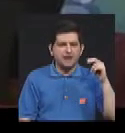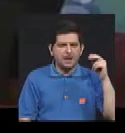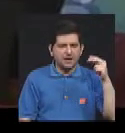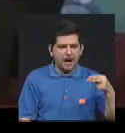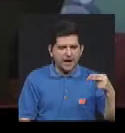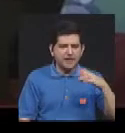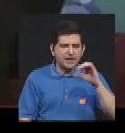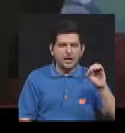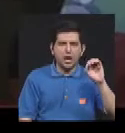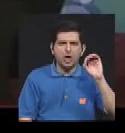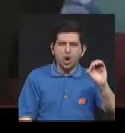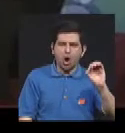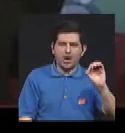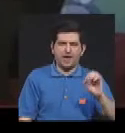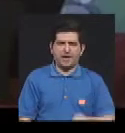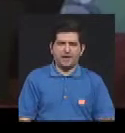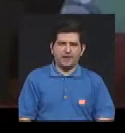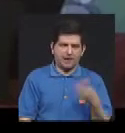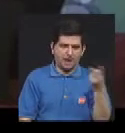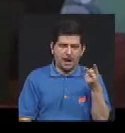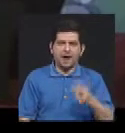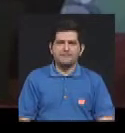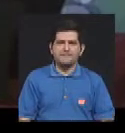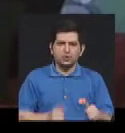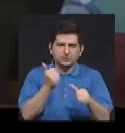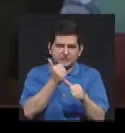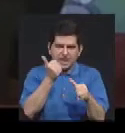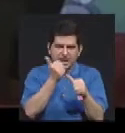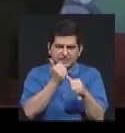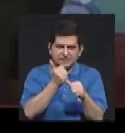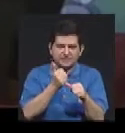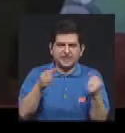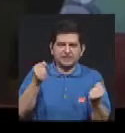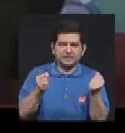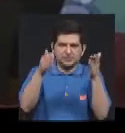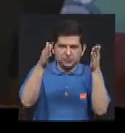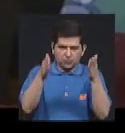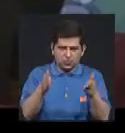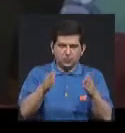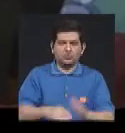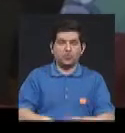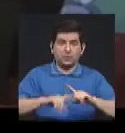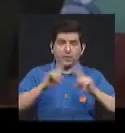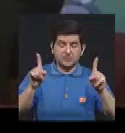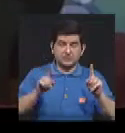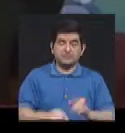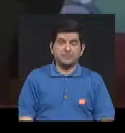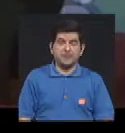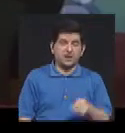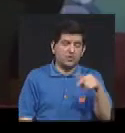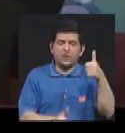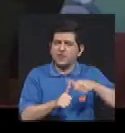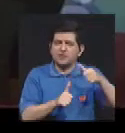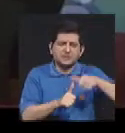Heiner y Olger, que eran los asistentes, choferes asistentes, pero cuyos apellidos no recuerdo.